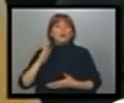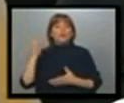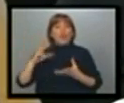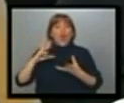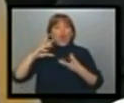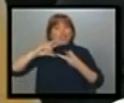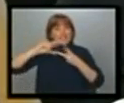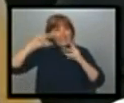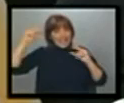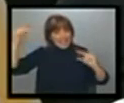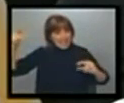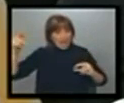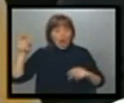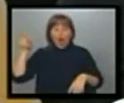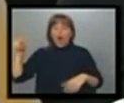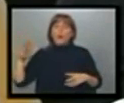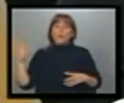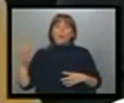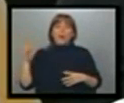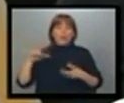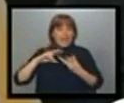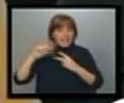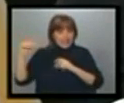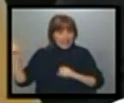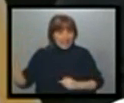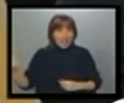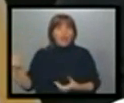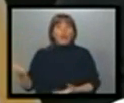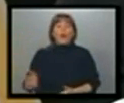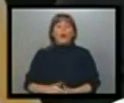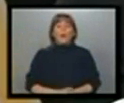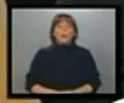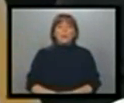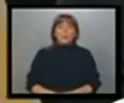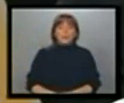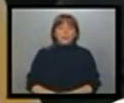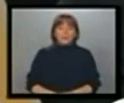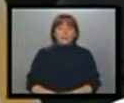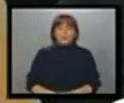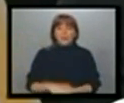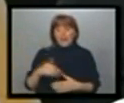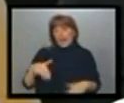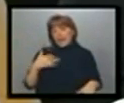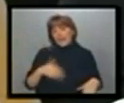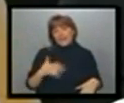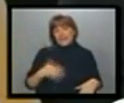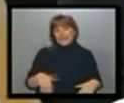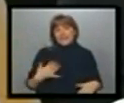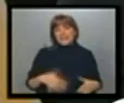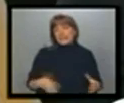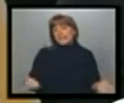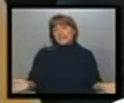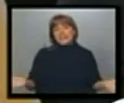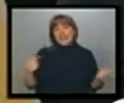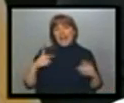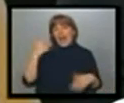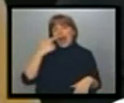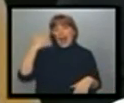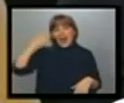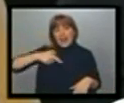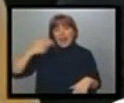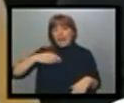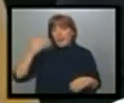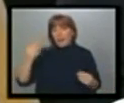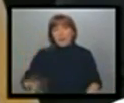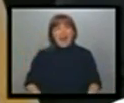nivel mundial, que le aporta muchísimo a todo el planeta en lo que es ese cultivo. Y la Argentina, como decíamos, tiene el gasoil más caro